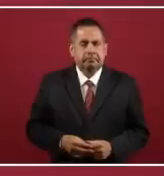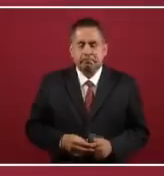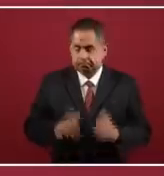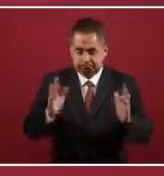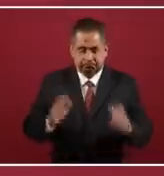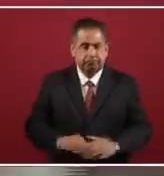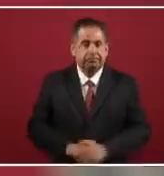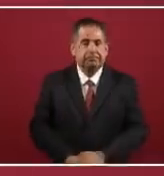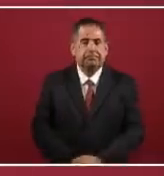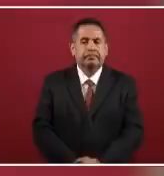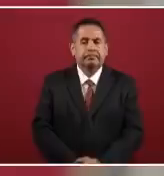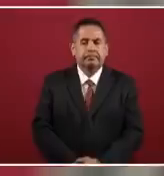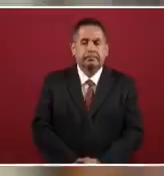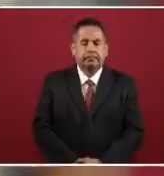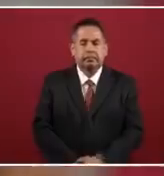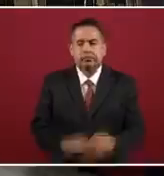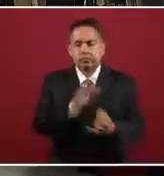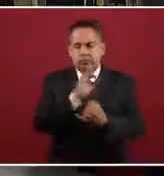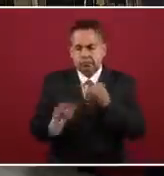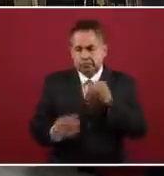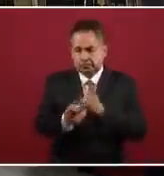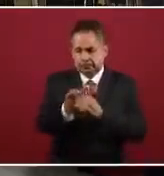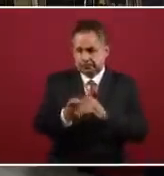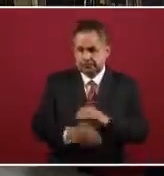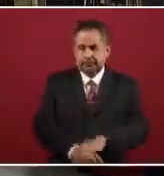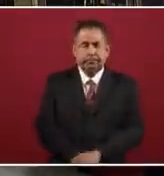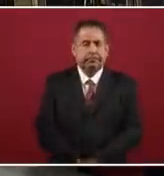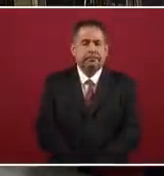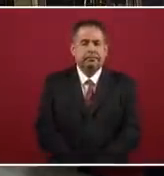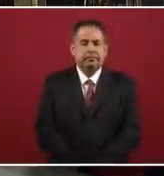Bueno, una más.